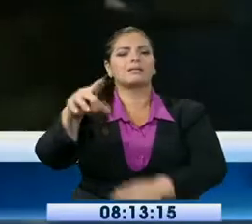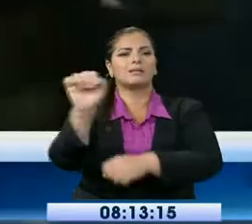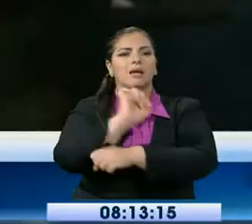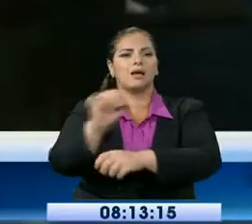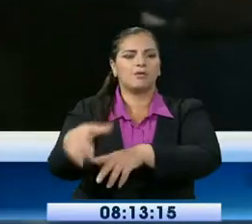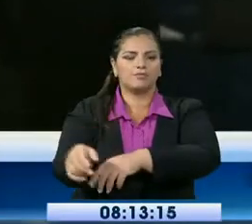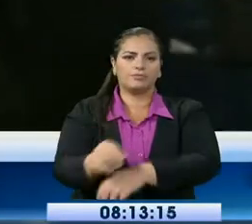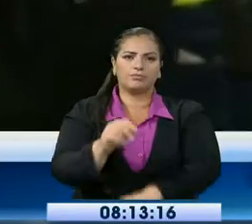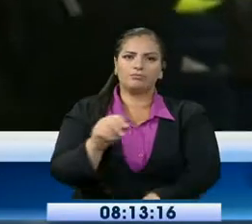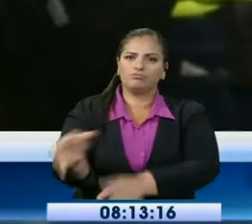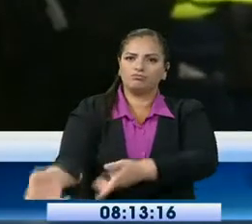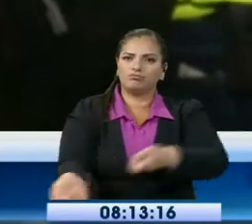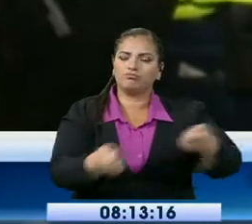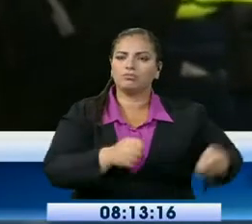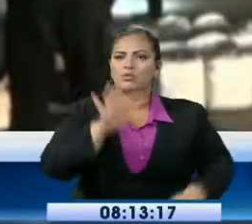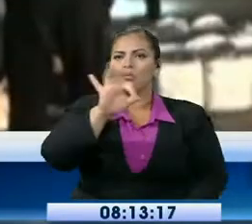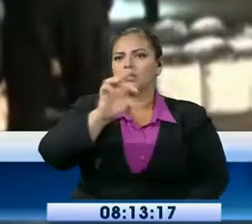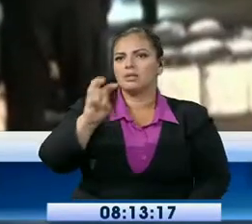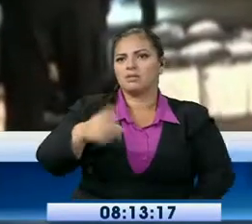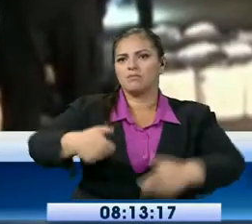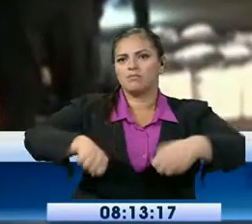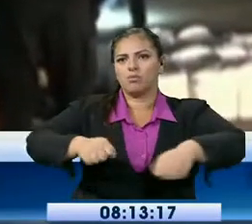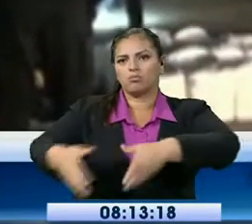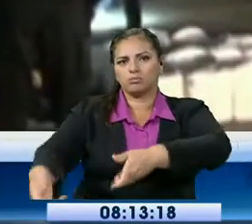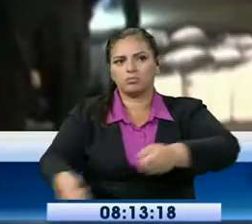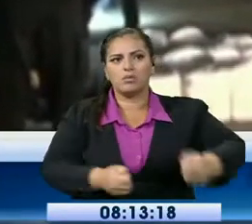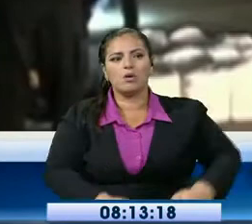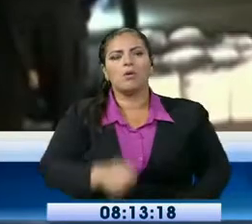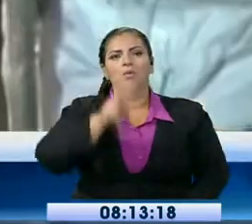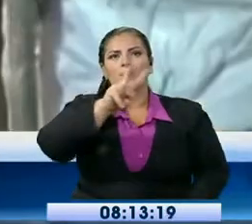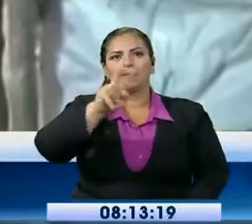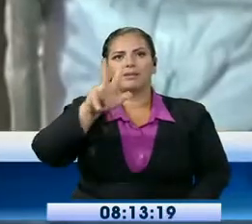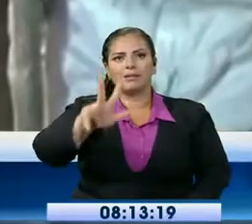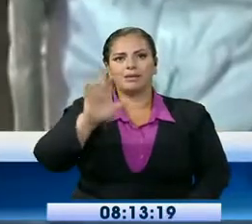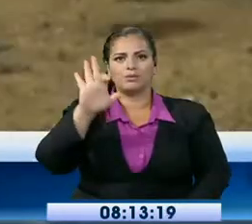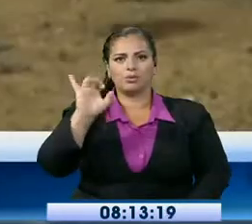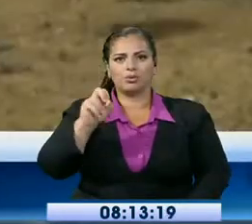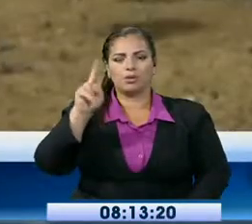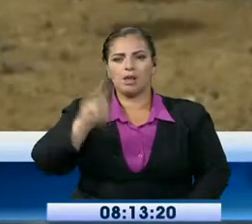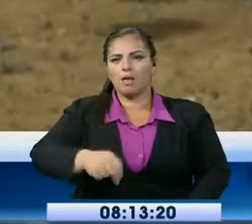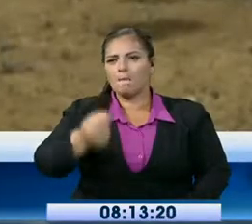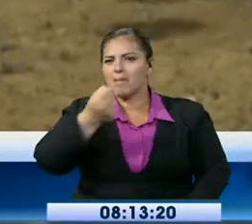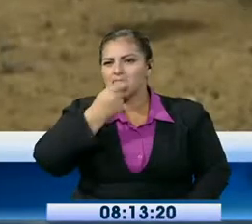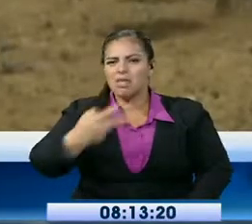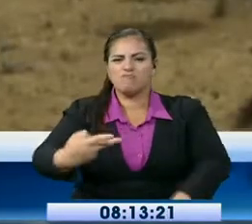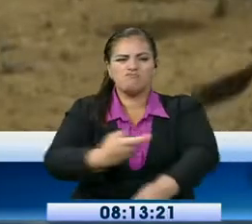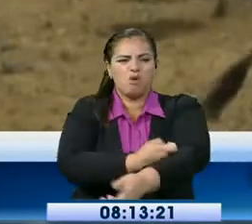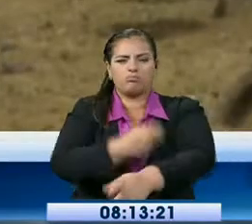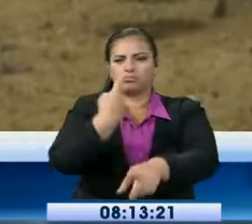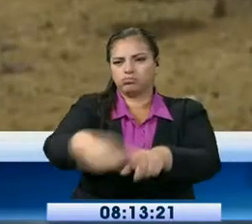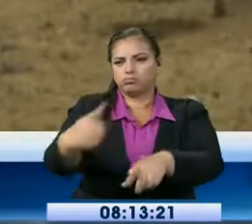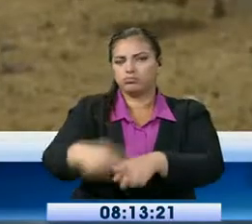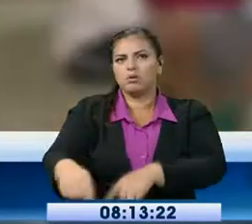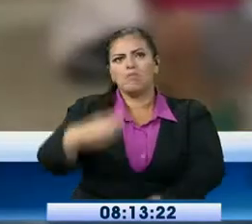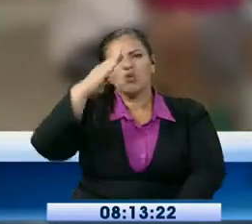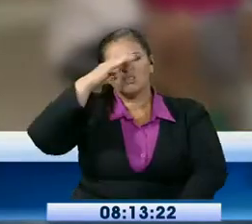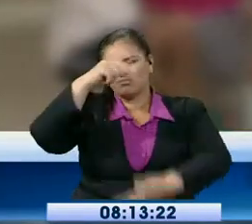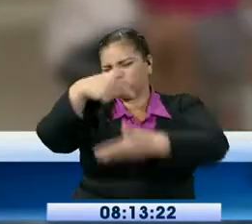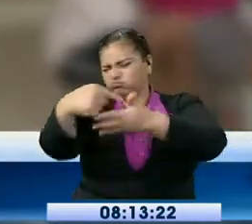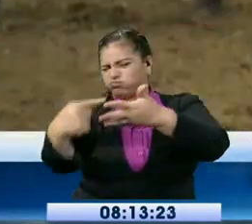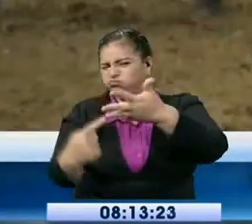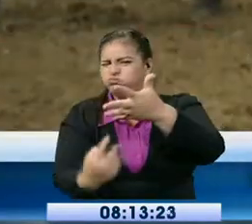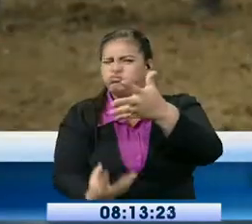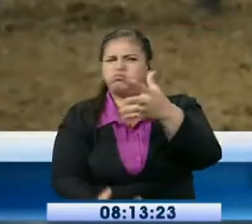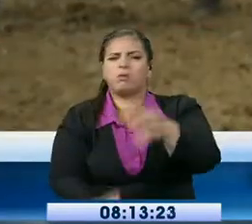motos, 23 toneladas de medicinas y una aeronave. De igual manera, entregaron resultados en el combate al abigeato.